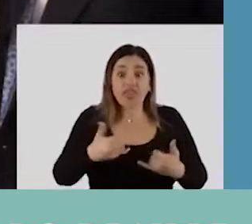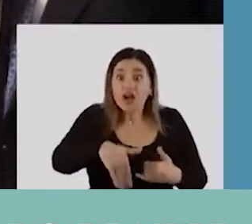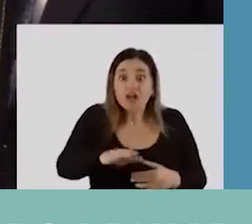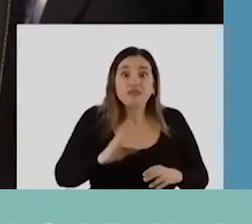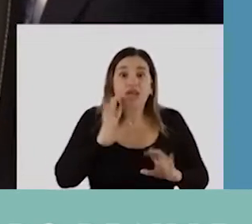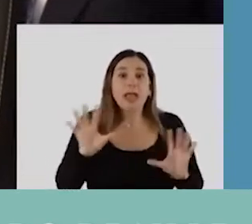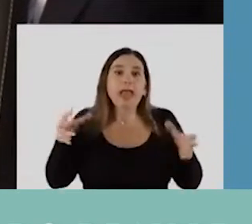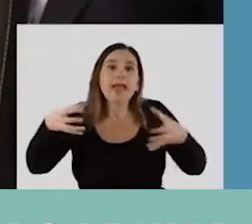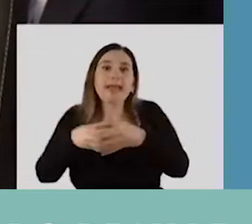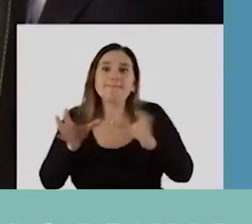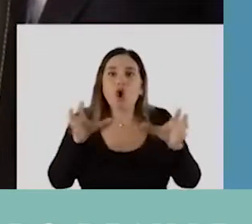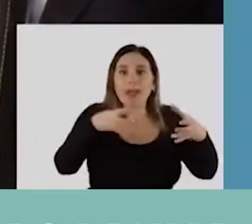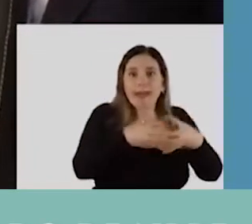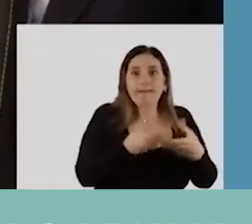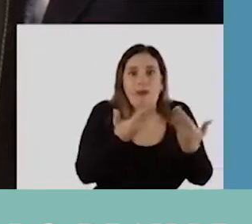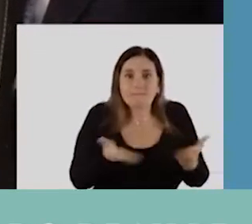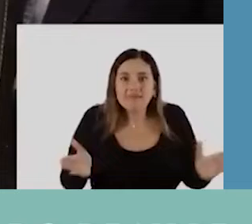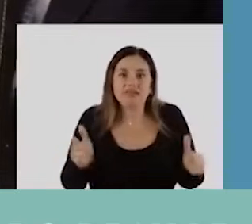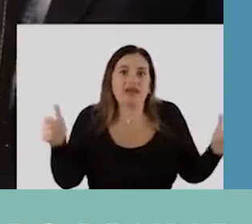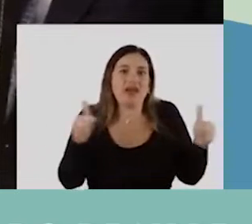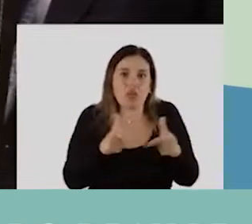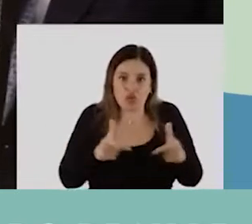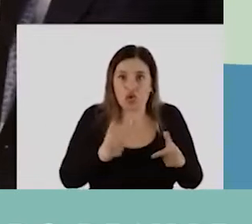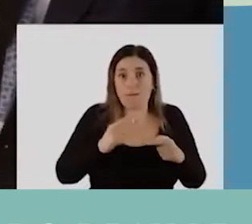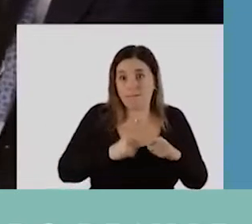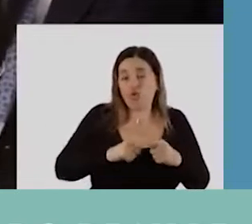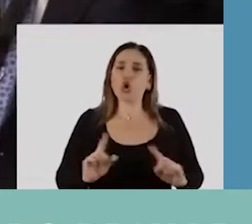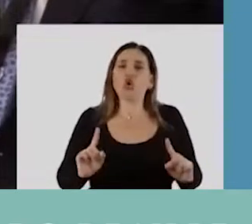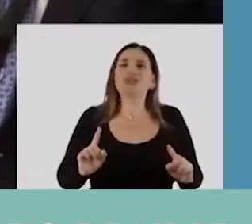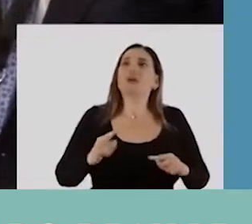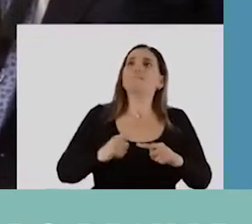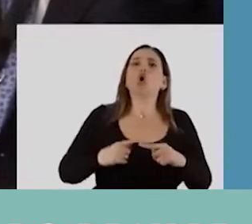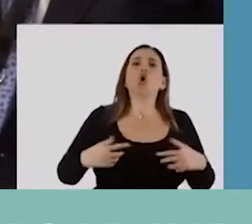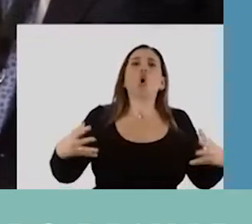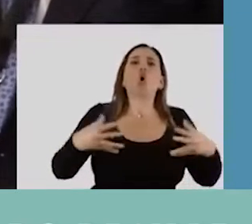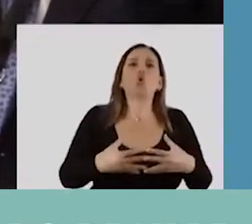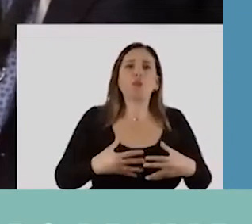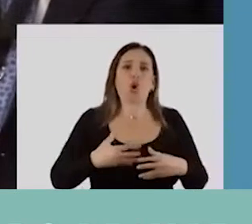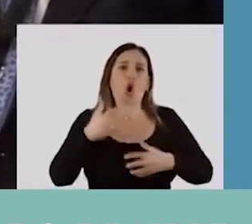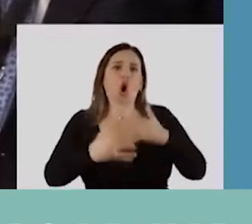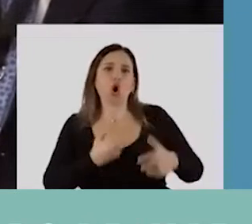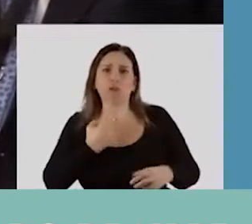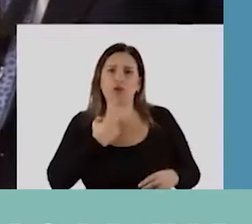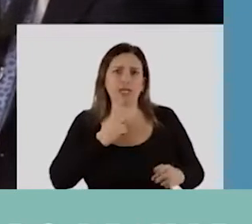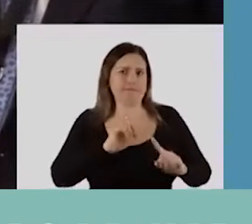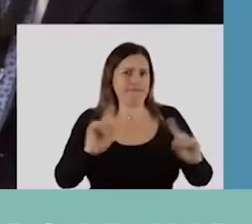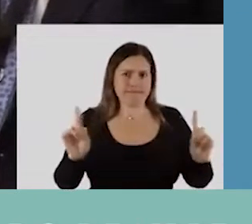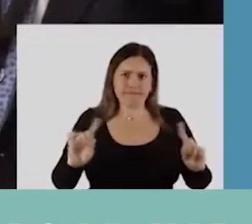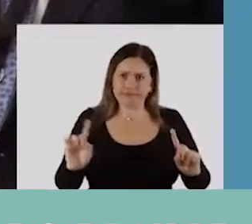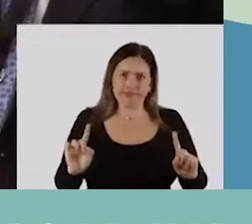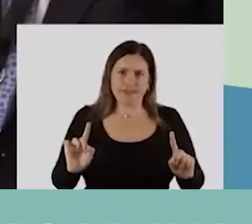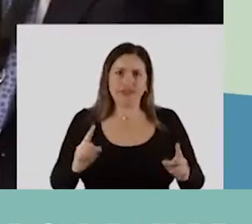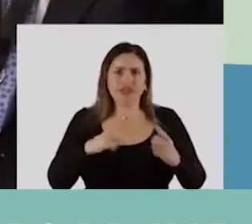En breves días nuestros equipos se estarán juntando para empezar a negociar el Tratado de Libre Comercio. No es un sentir de una coalición de